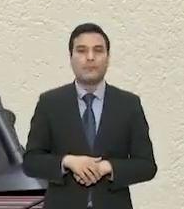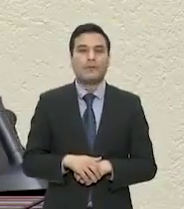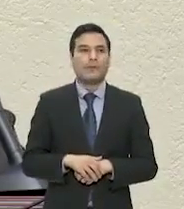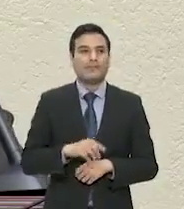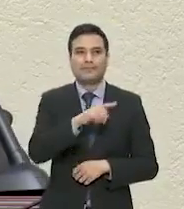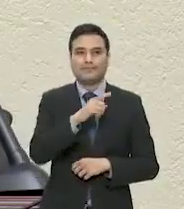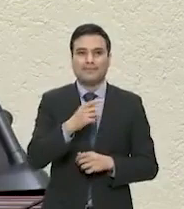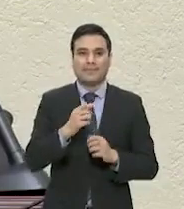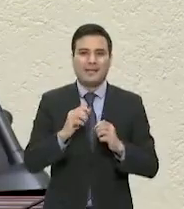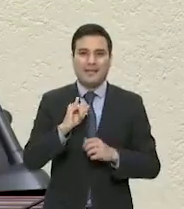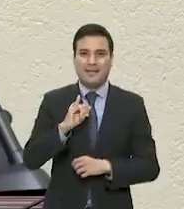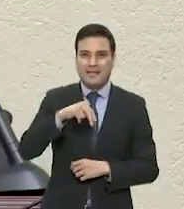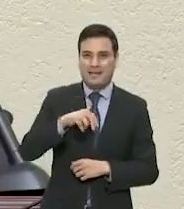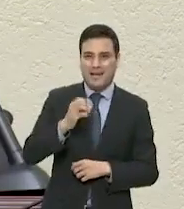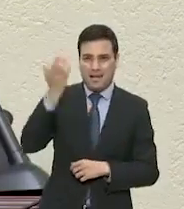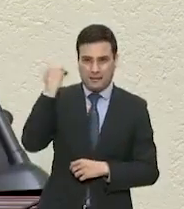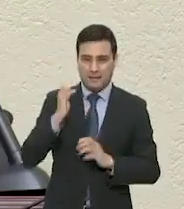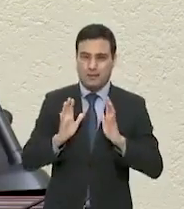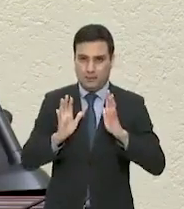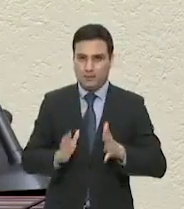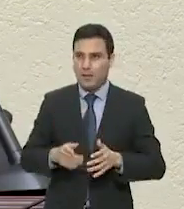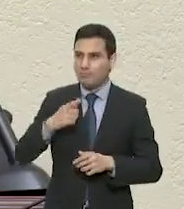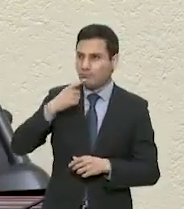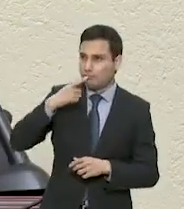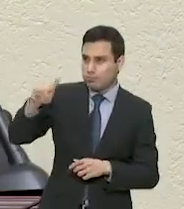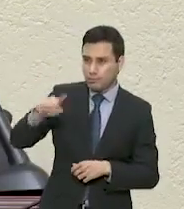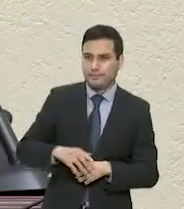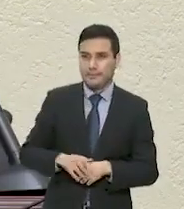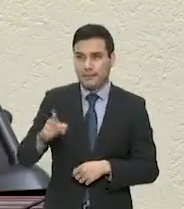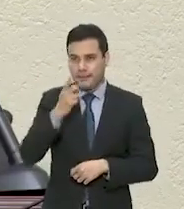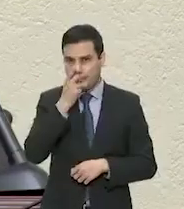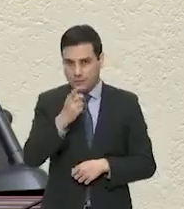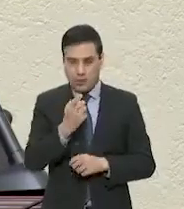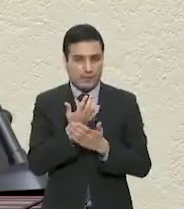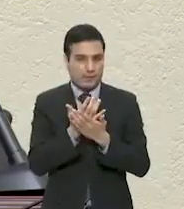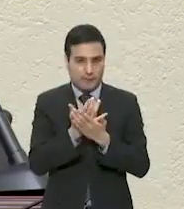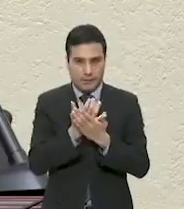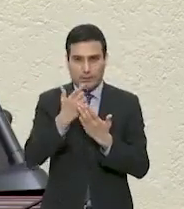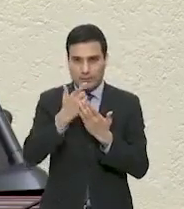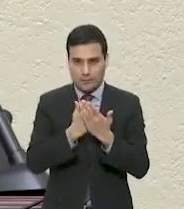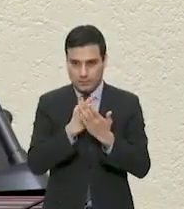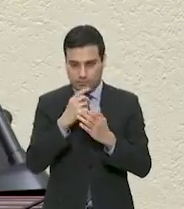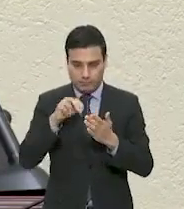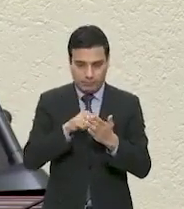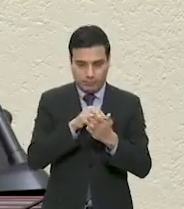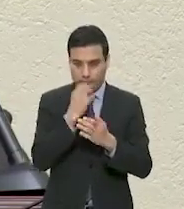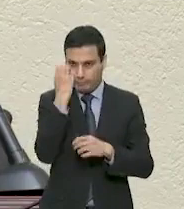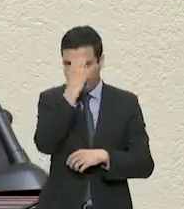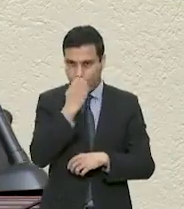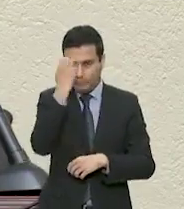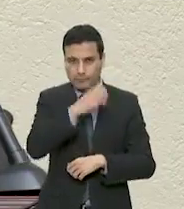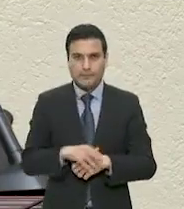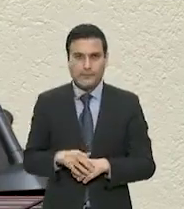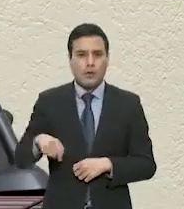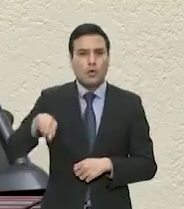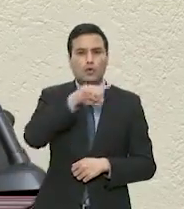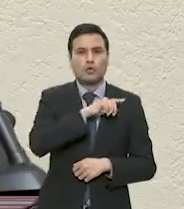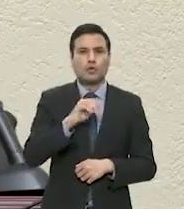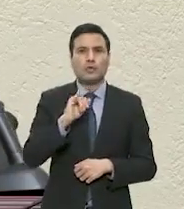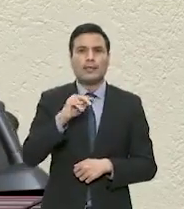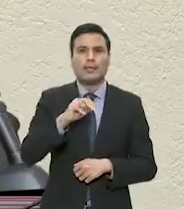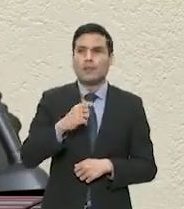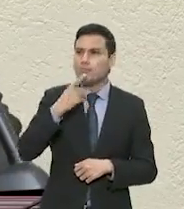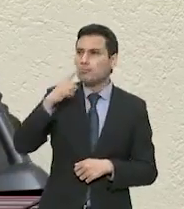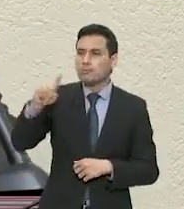por ese instituto la semana pasada recordemos que el ine recurrió a la suprema corte ante la inédita y grave situación en la que nos